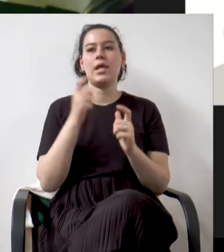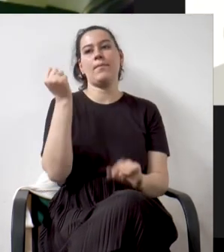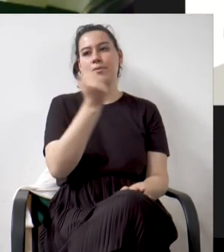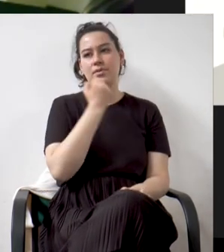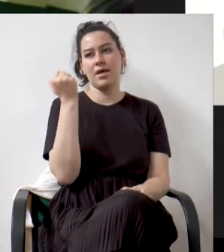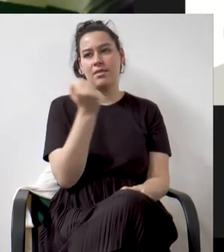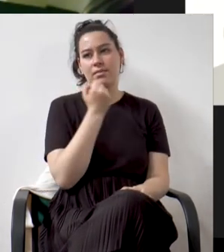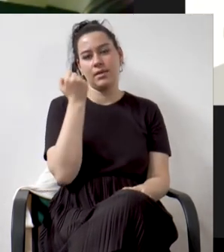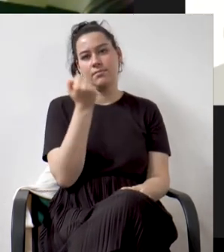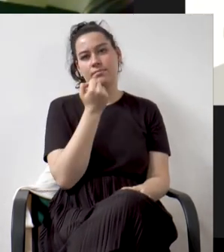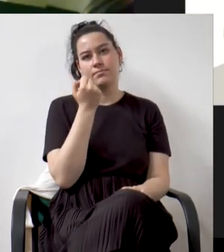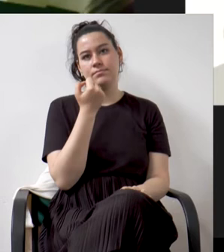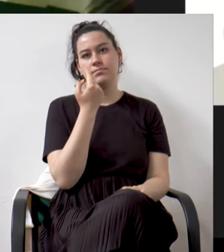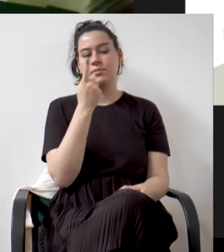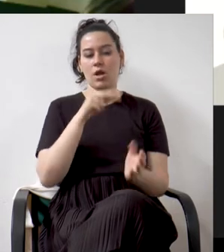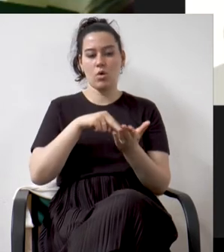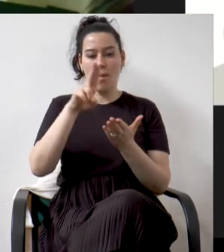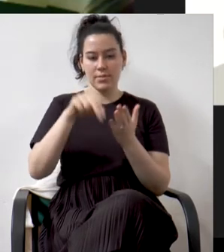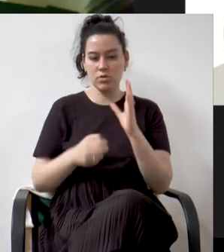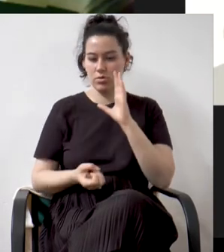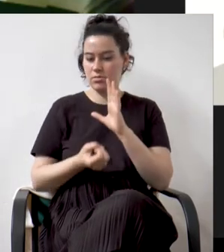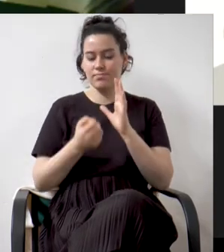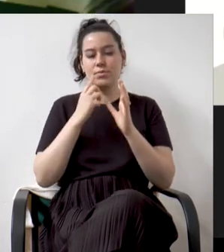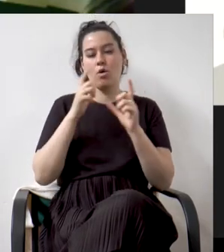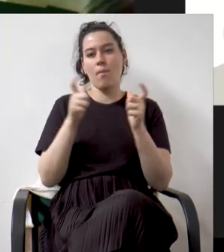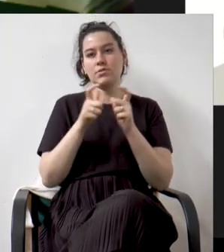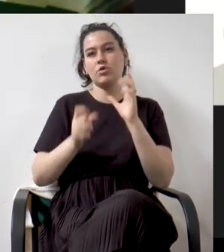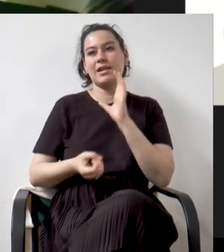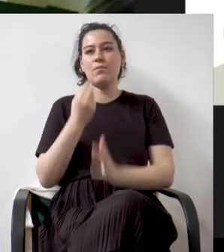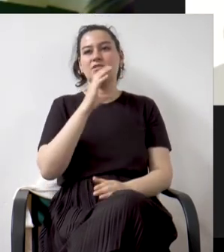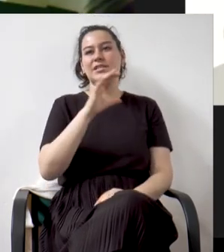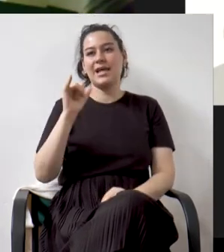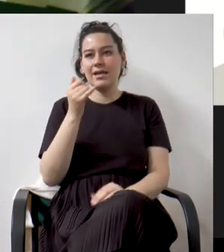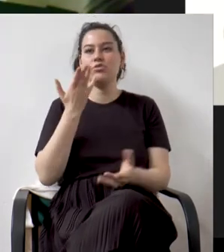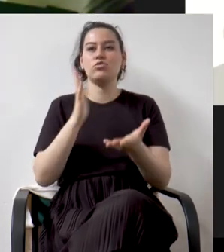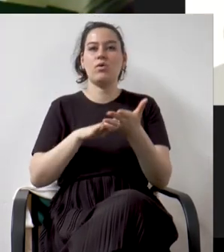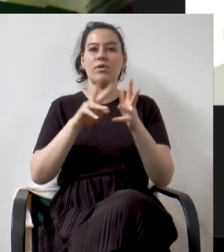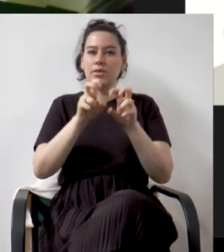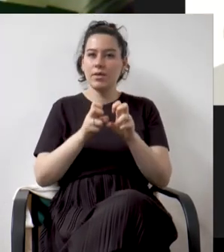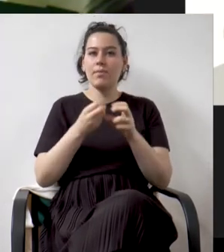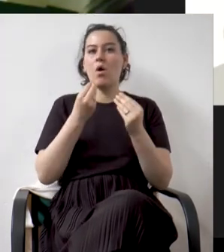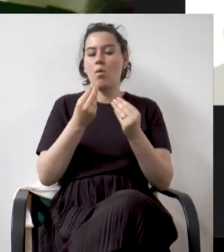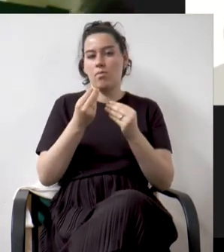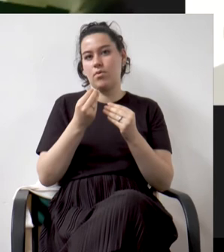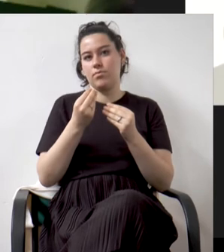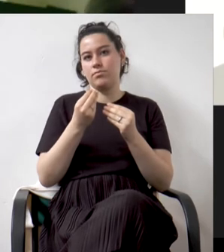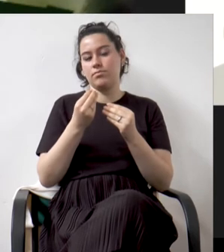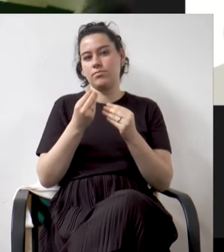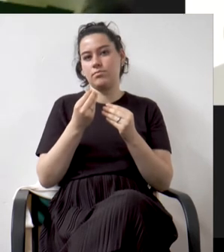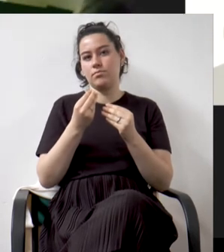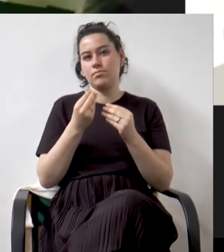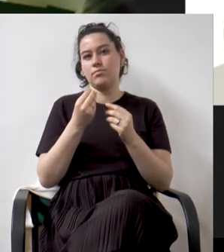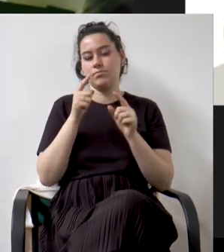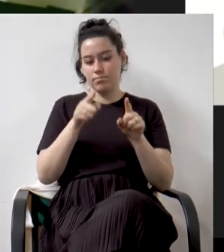importantísima en una comisión que creamos desde la CCI para trabajar sobre la ordenanza de los CENURES. Entre otras cosas